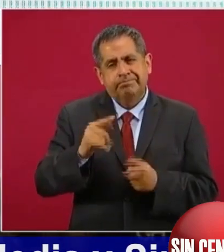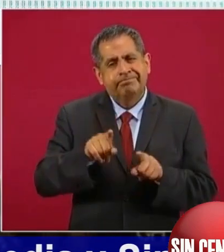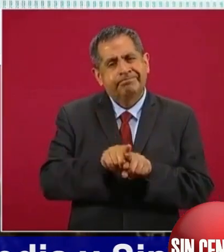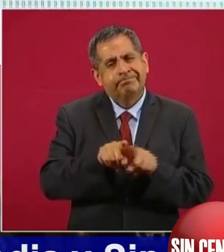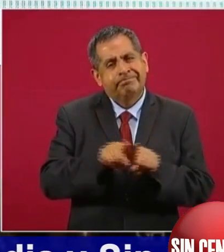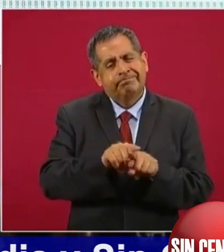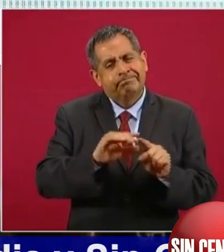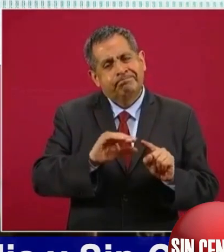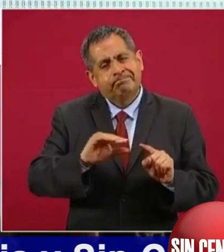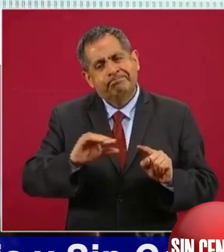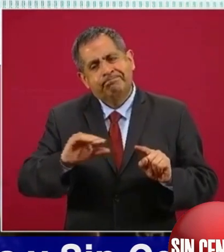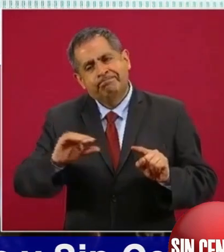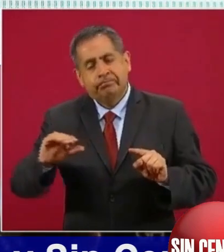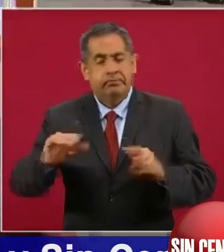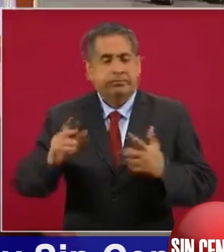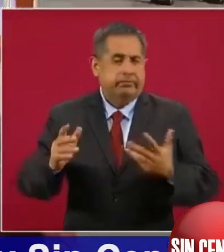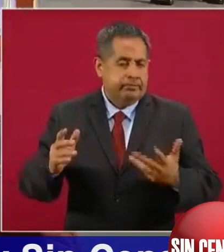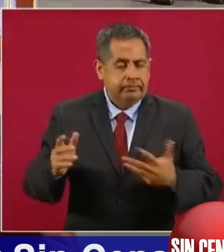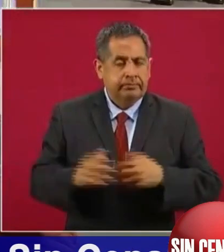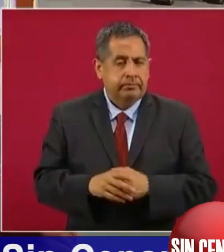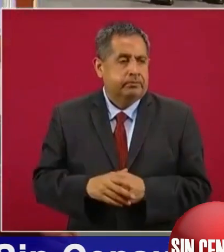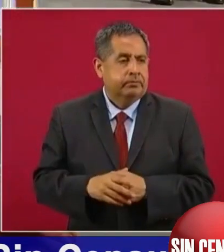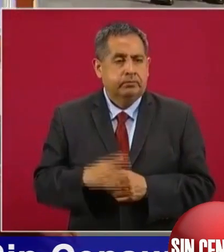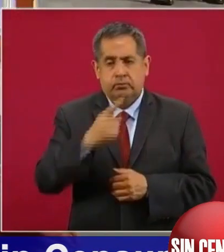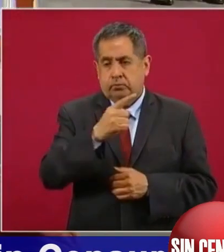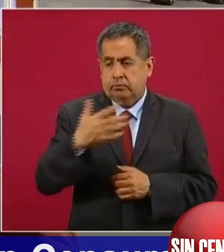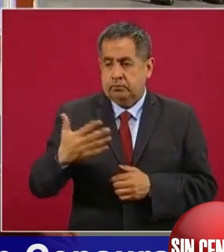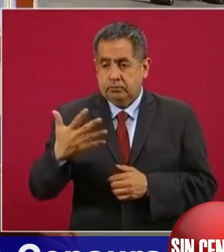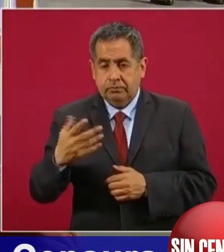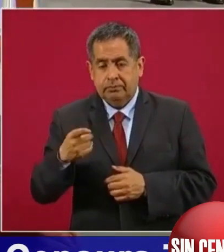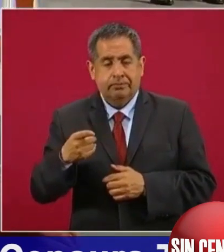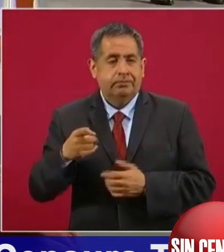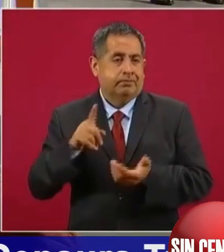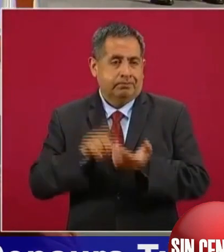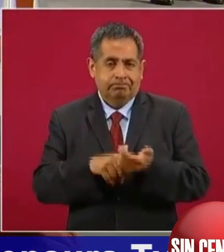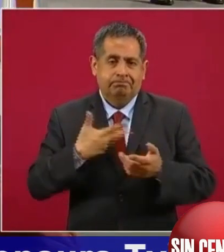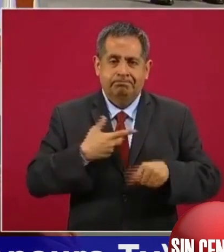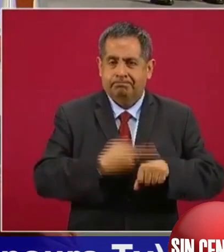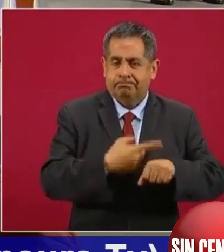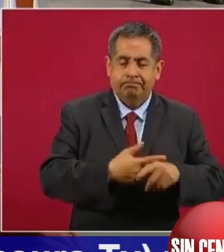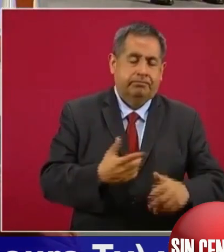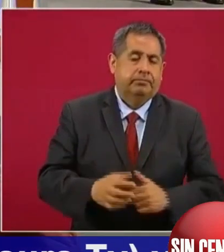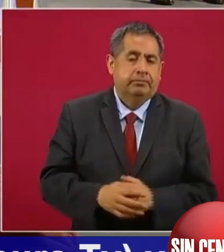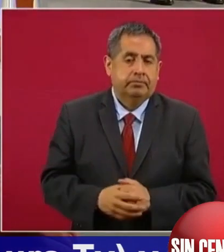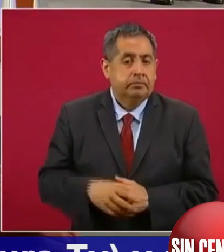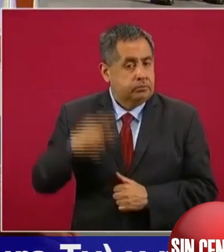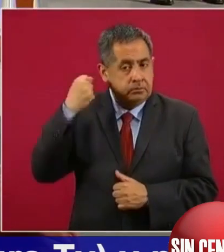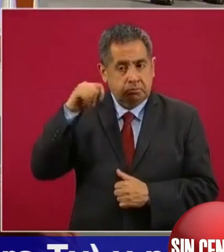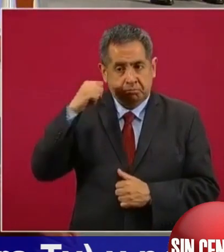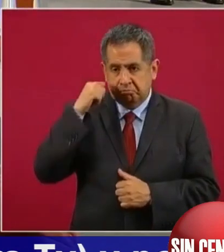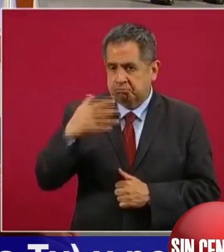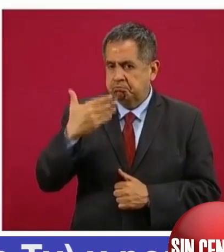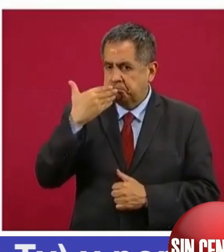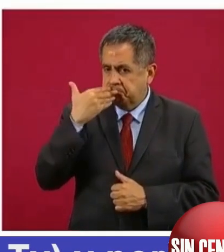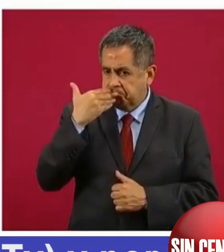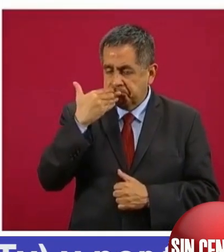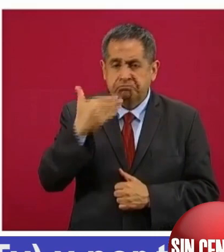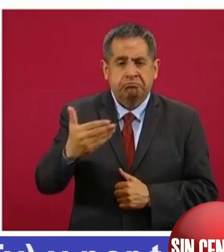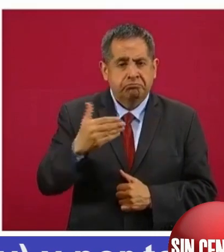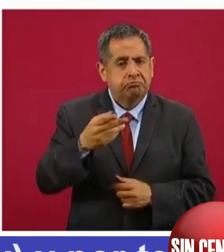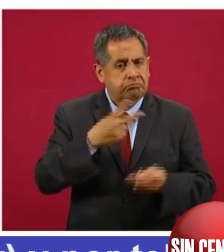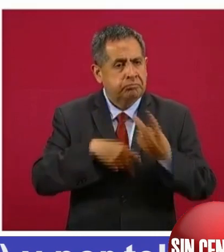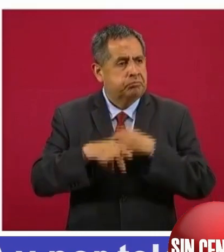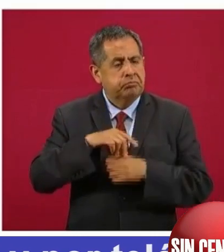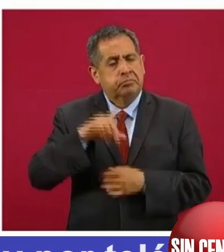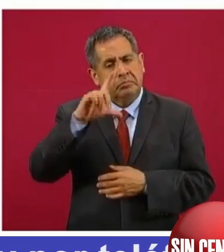y tiene la 5ª parte de sus camas ocupadas. La siguiente. Tabasco va muy bien, también un descenso progresivo